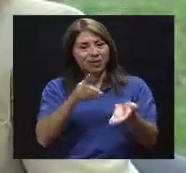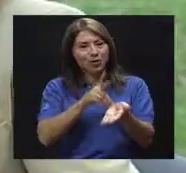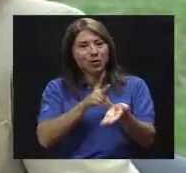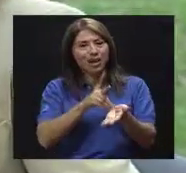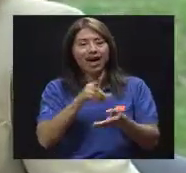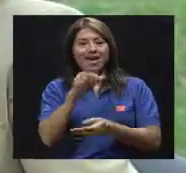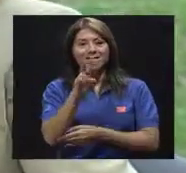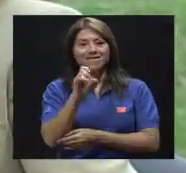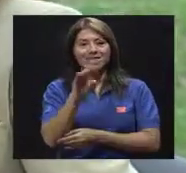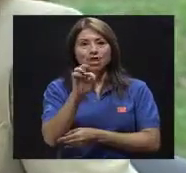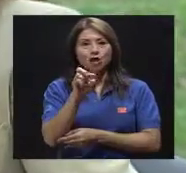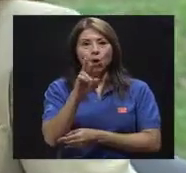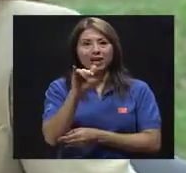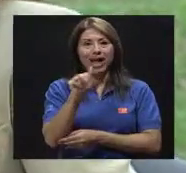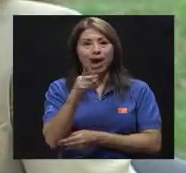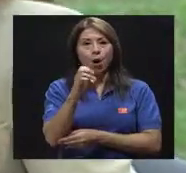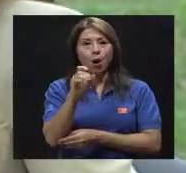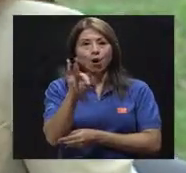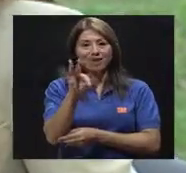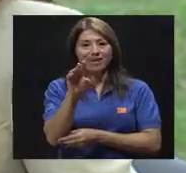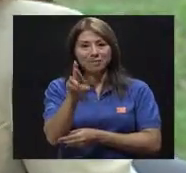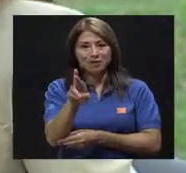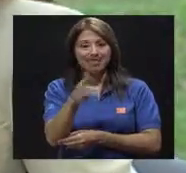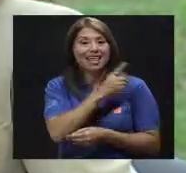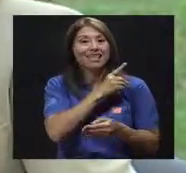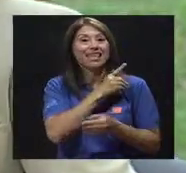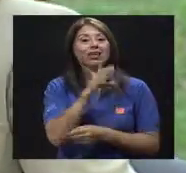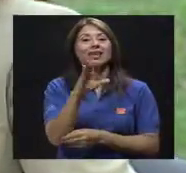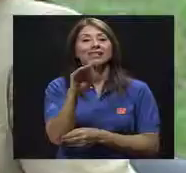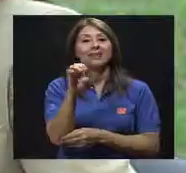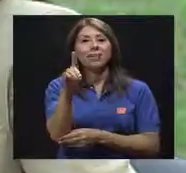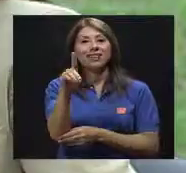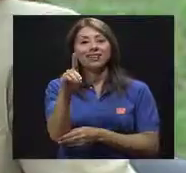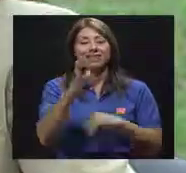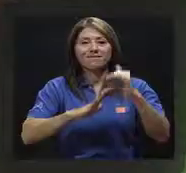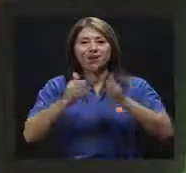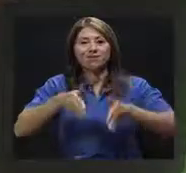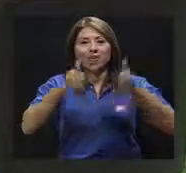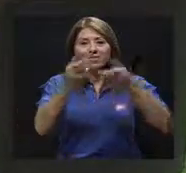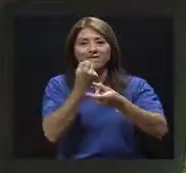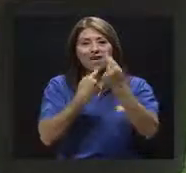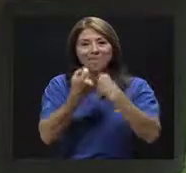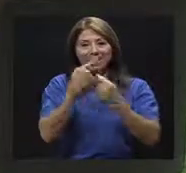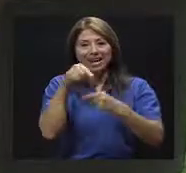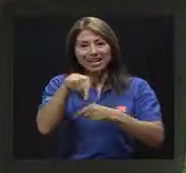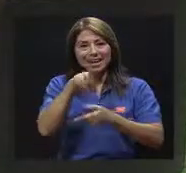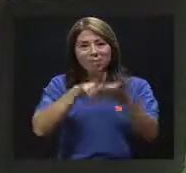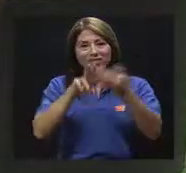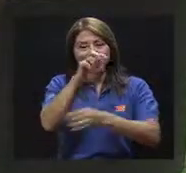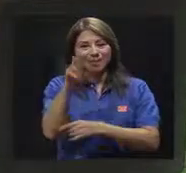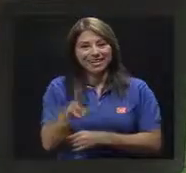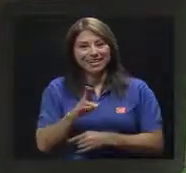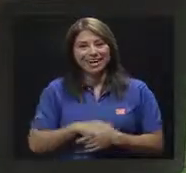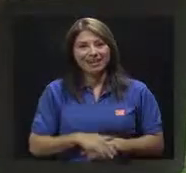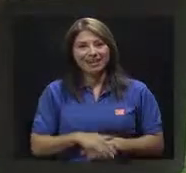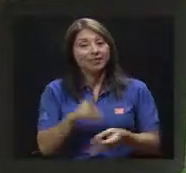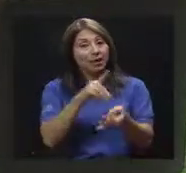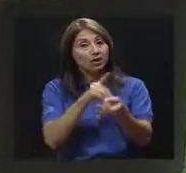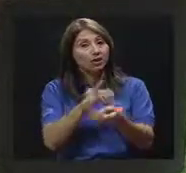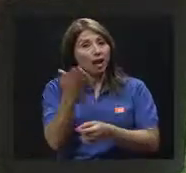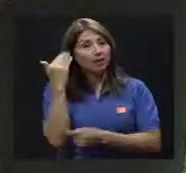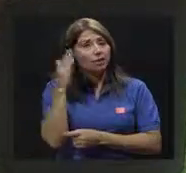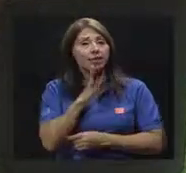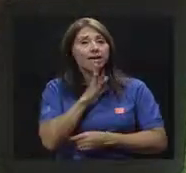presencia de la doctora Victoria Hall Ramírez. Ella es directora del CIMET de la Facultad de Farmacia aquí en la Universidad de Costa Rica. Y doctora,